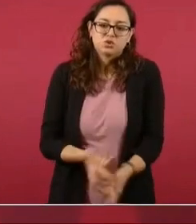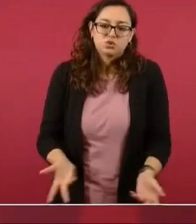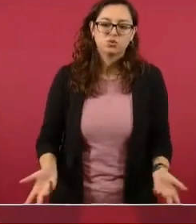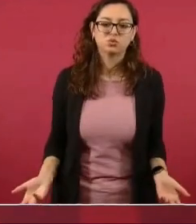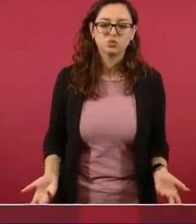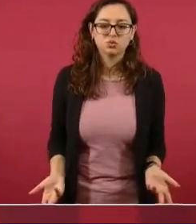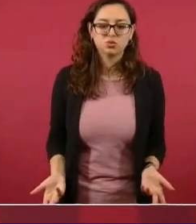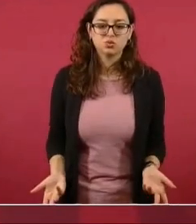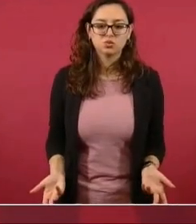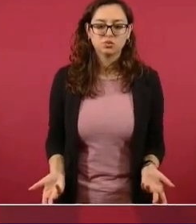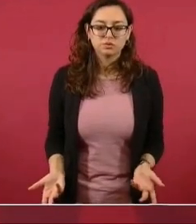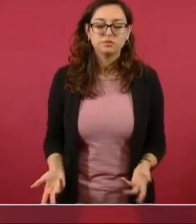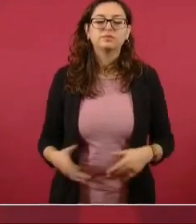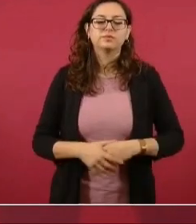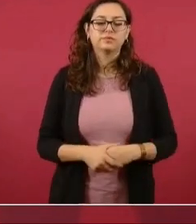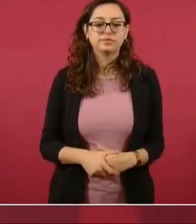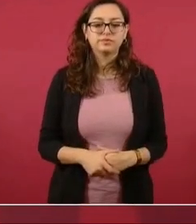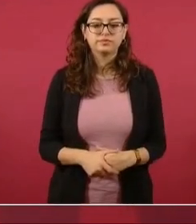se ha avanzado bastante.